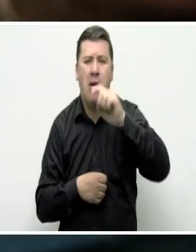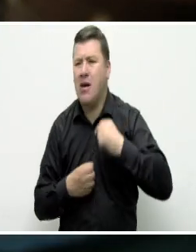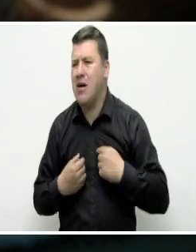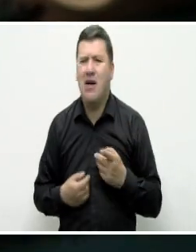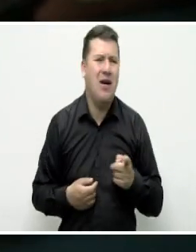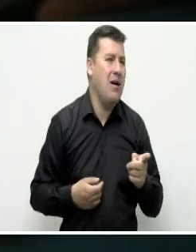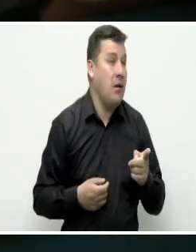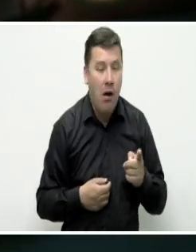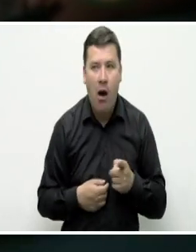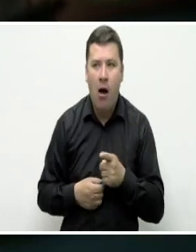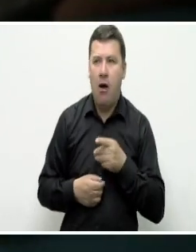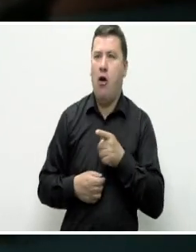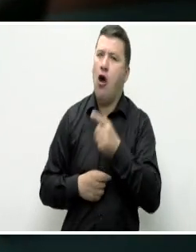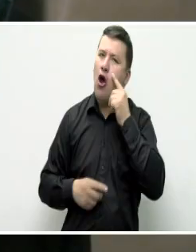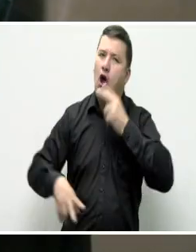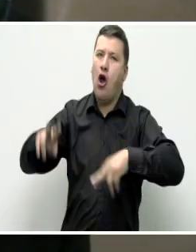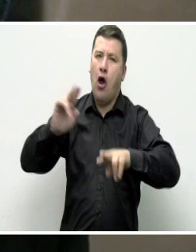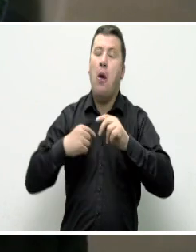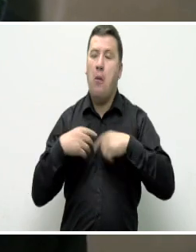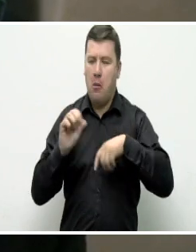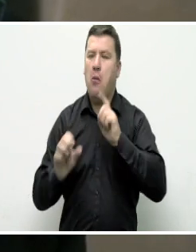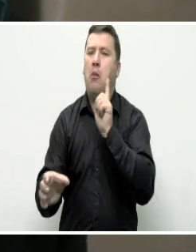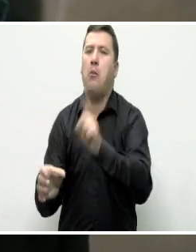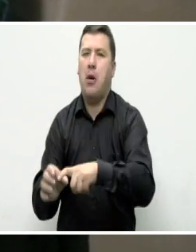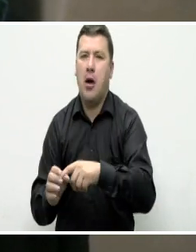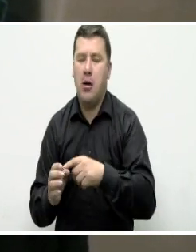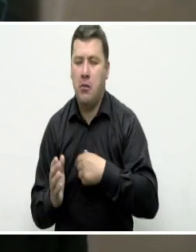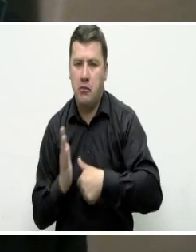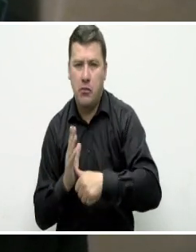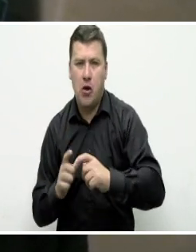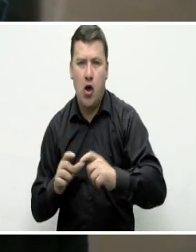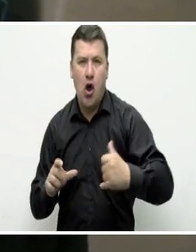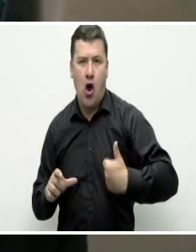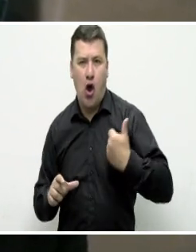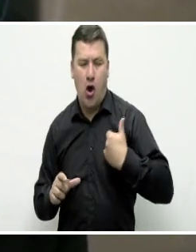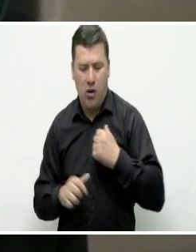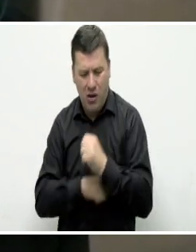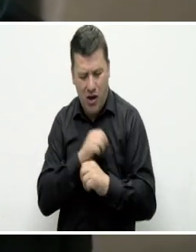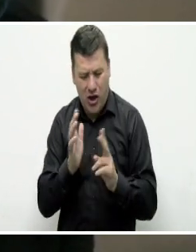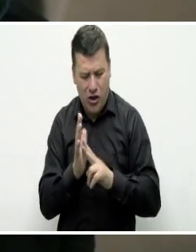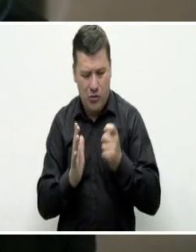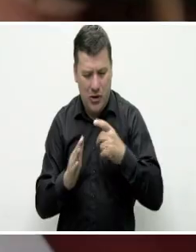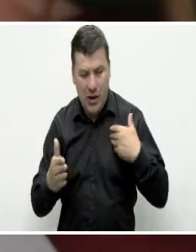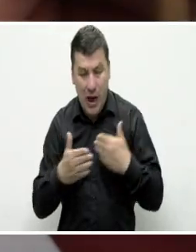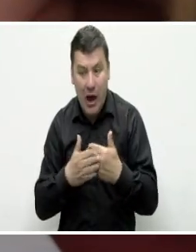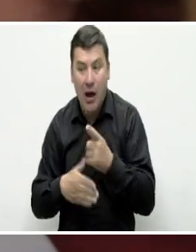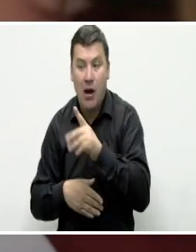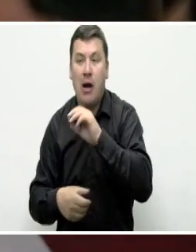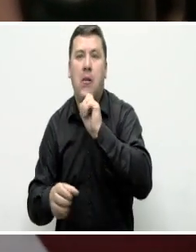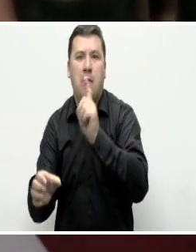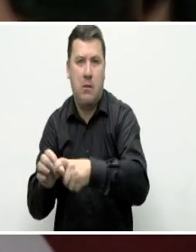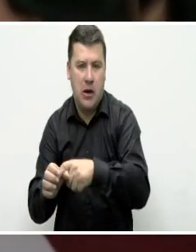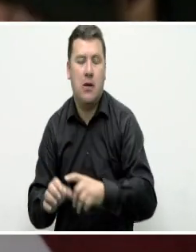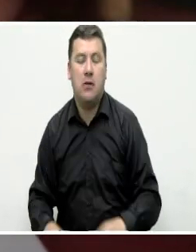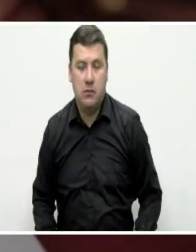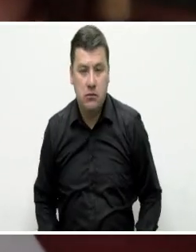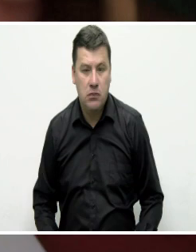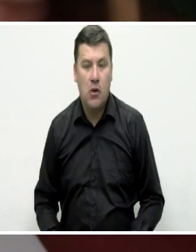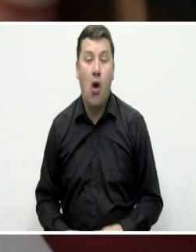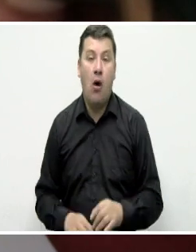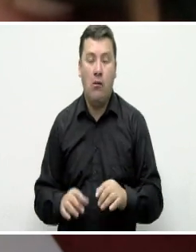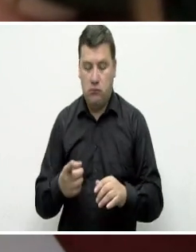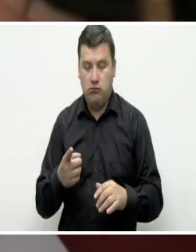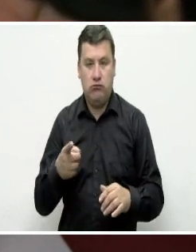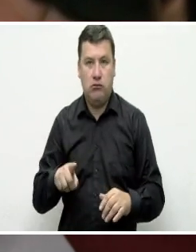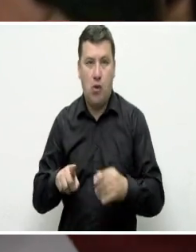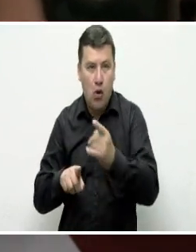realizar allí también la inscripción de su documento de identidad para las elecciones de 2019. Mediante una tablet inalámbrica